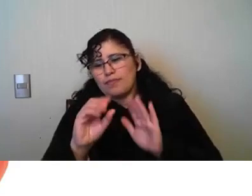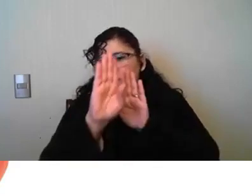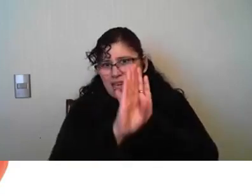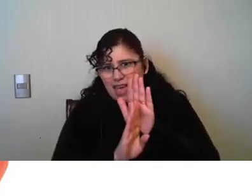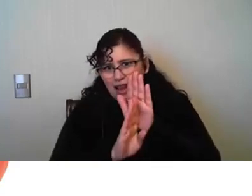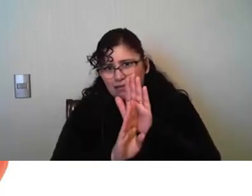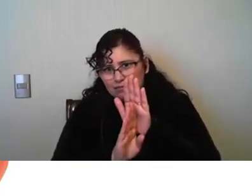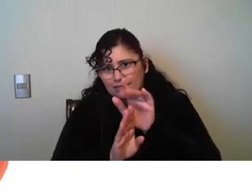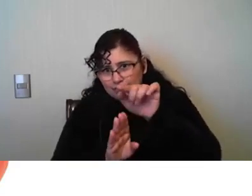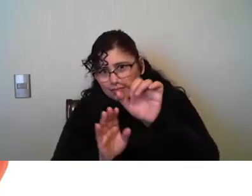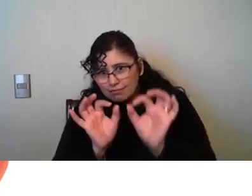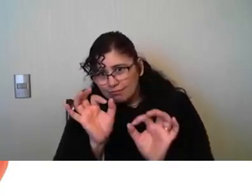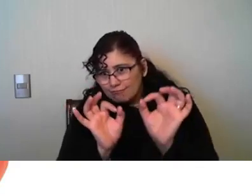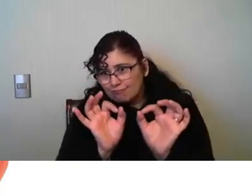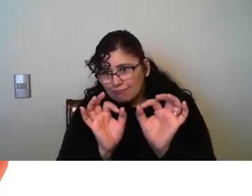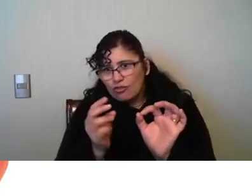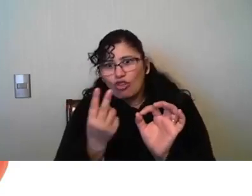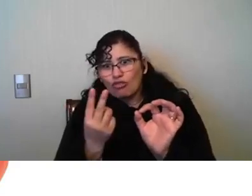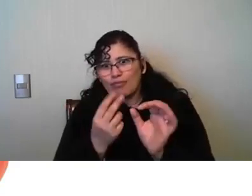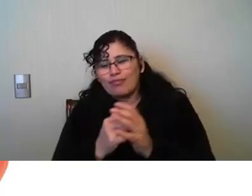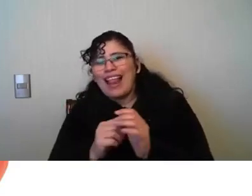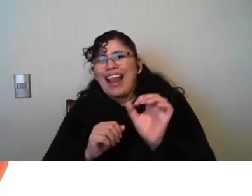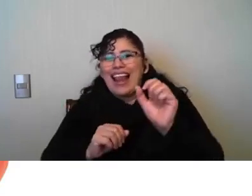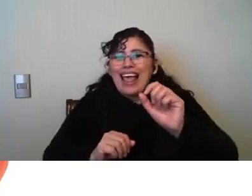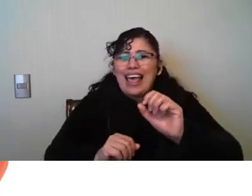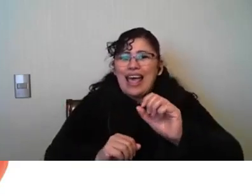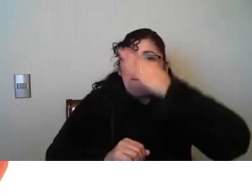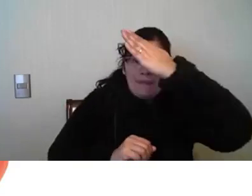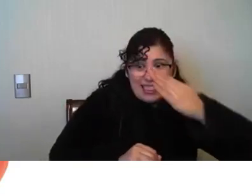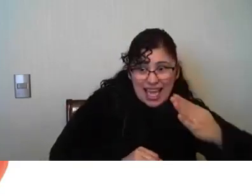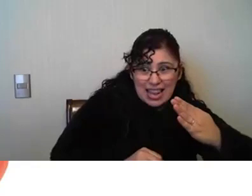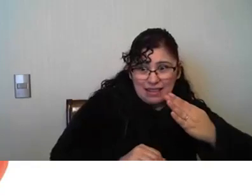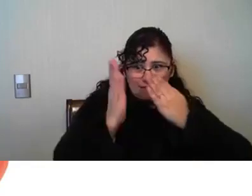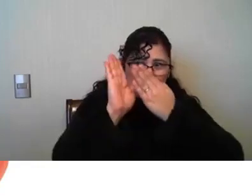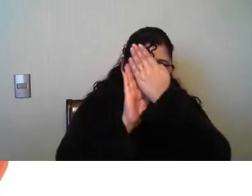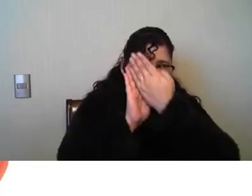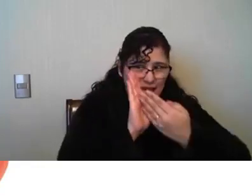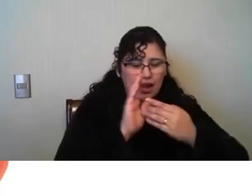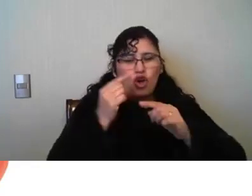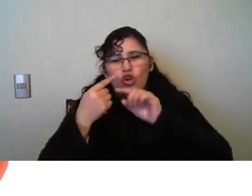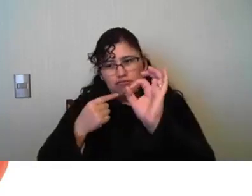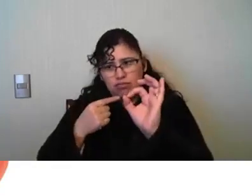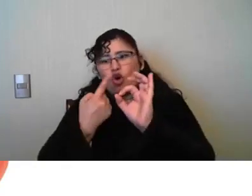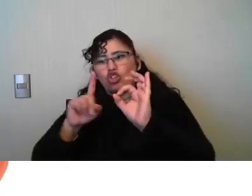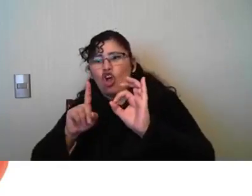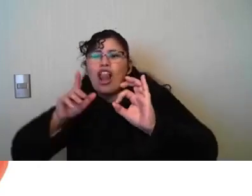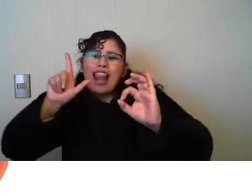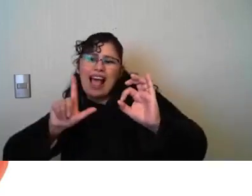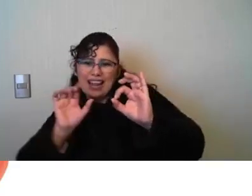medial, y cuerpo geniculado lateral. Lo van a encontrar con el nombre, en algunos autores, de